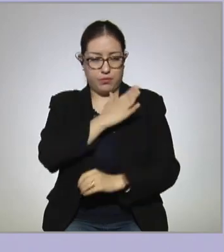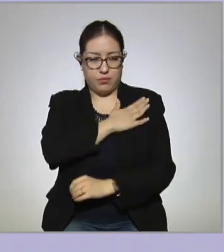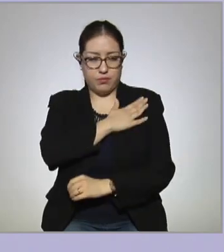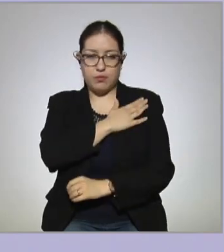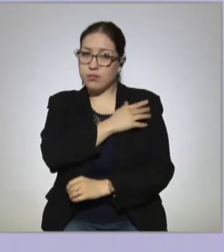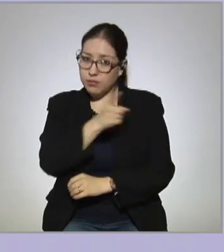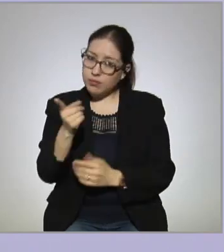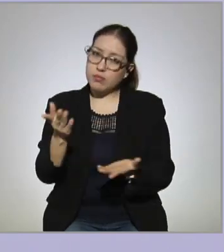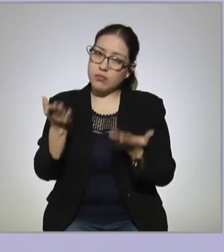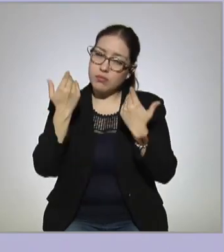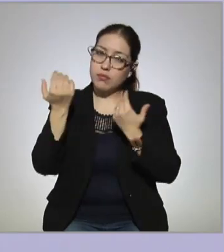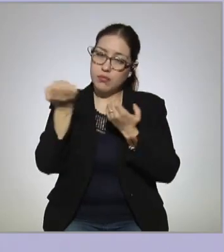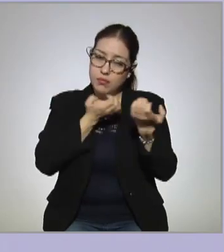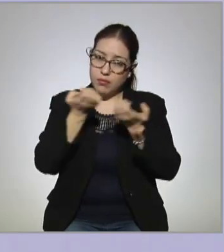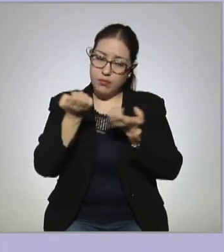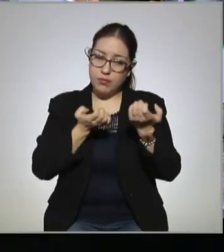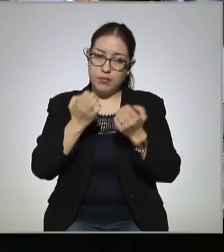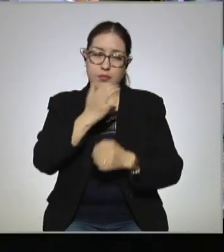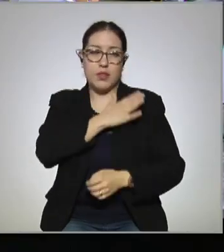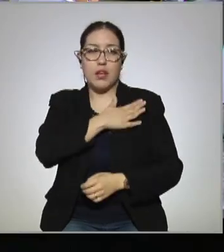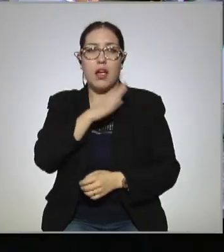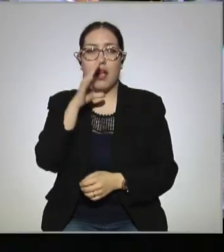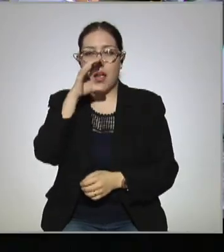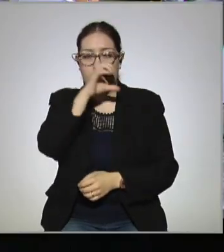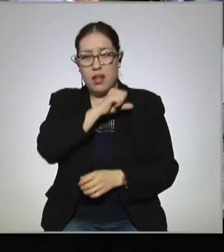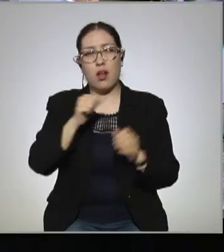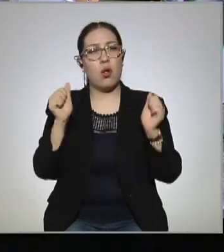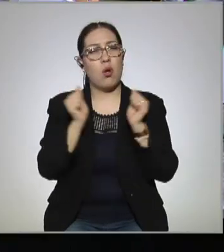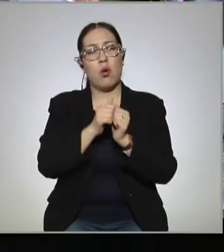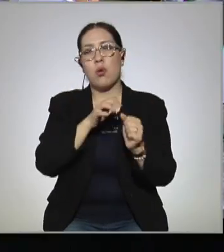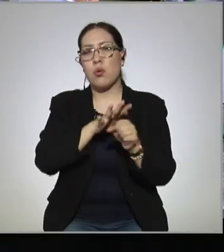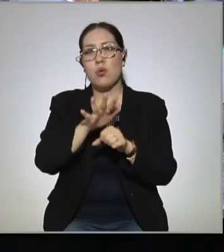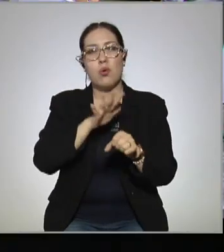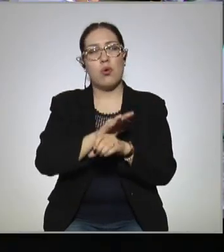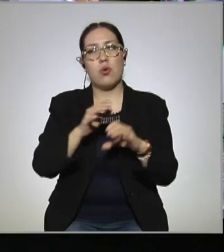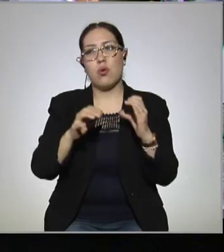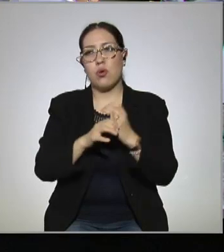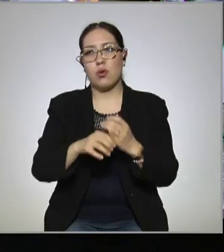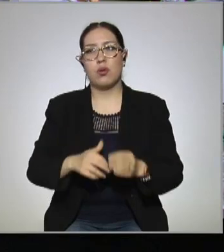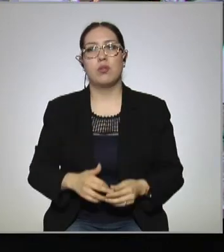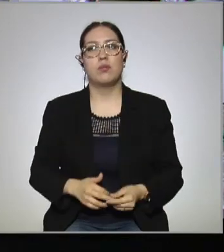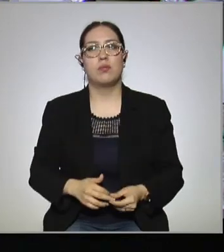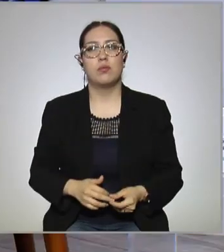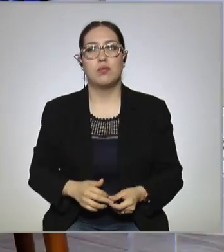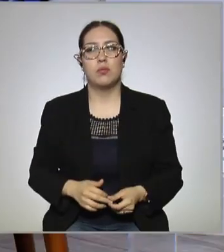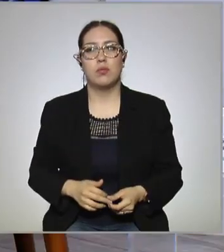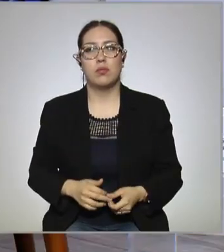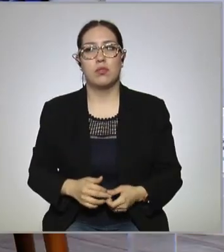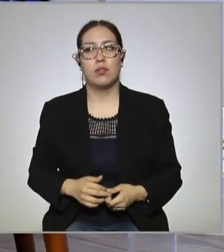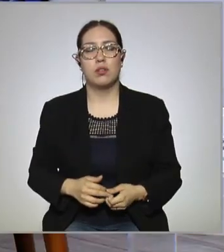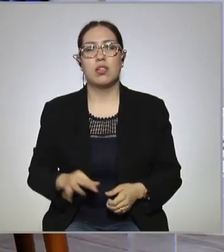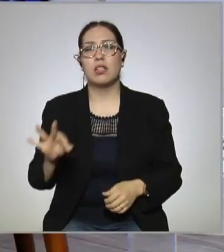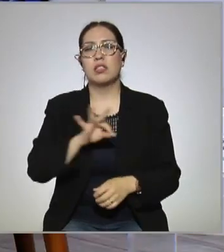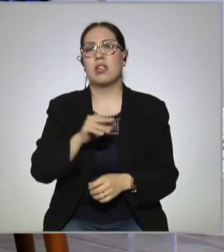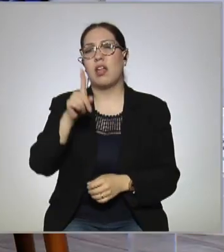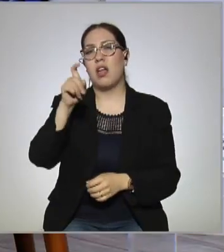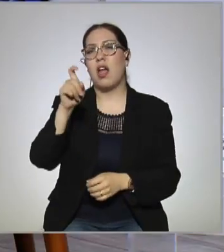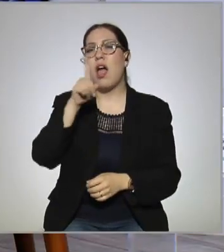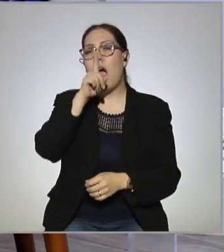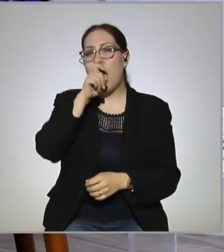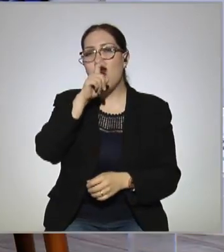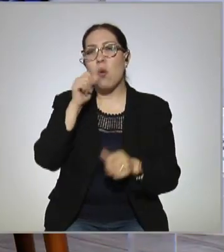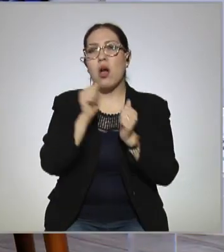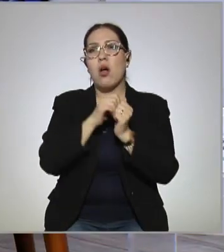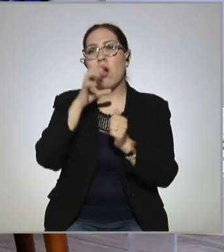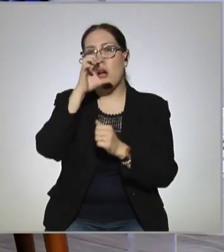poco de ejercicio calentando la región del hombro con lo que tengan a la mano. No aconsejo lámparas, pero sí un poco de compresa. Simplemente movamos